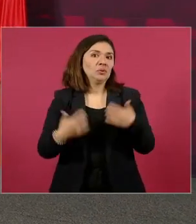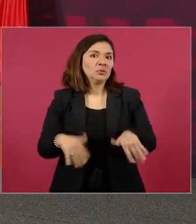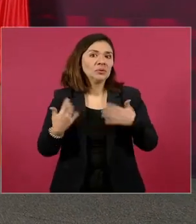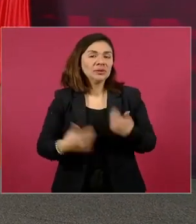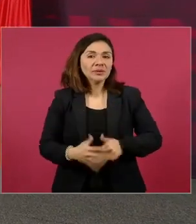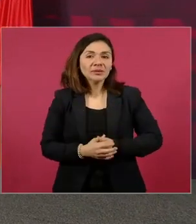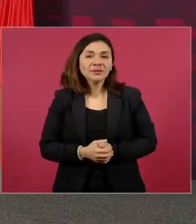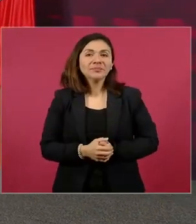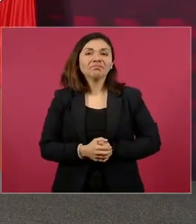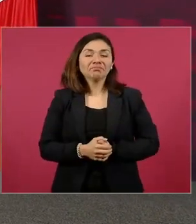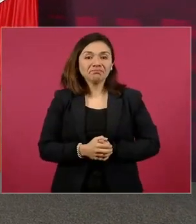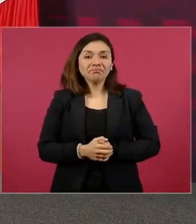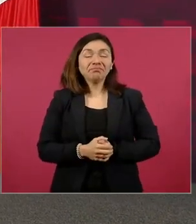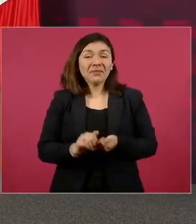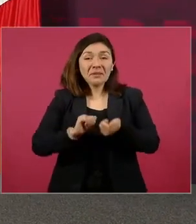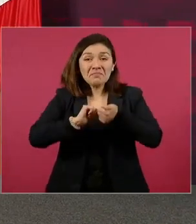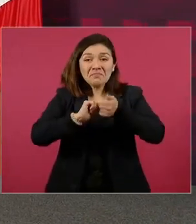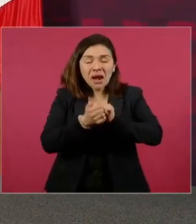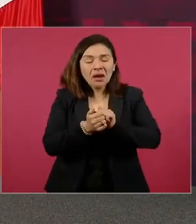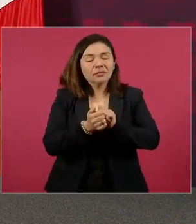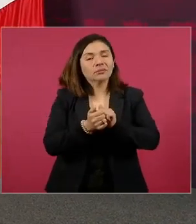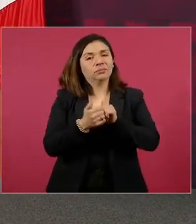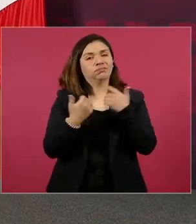No. Los panes.